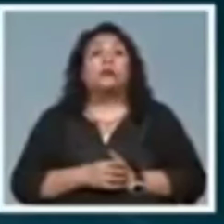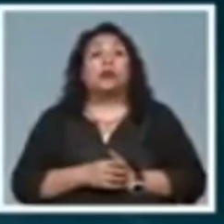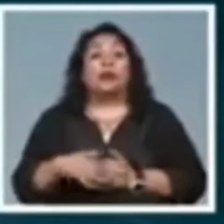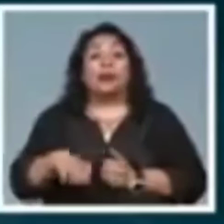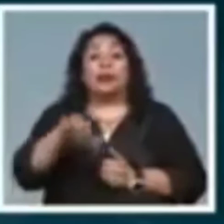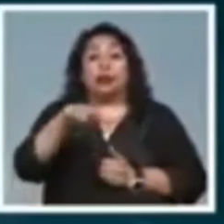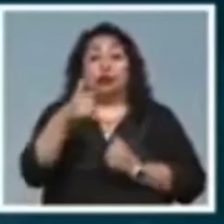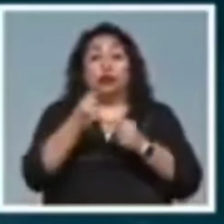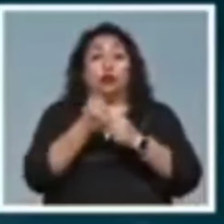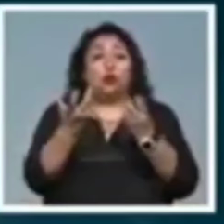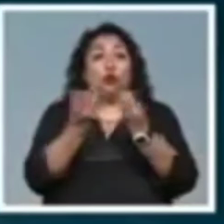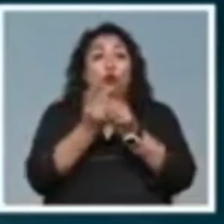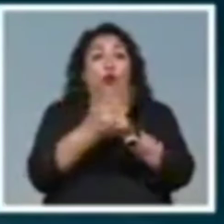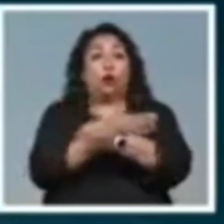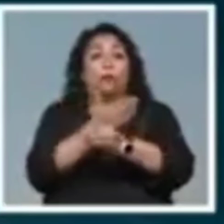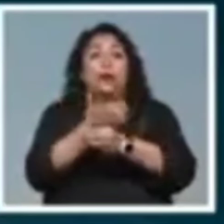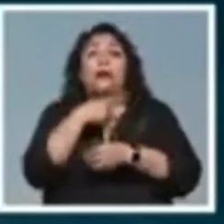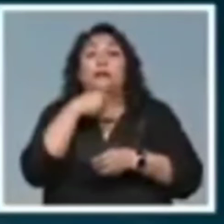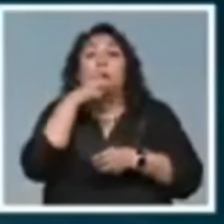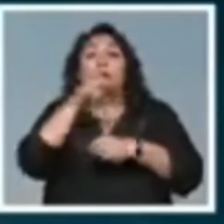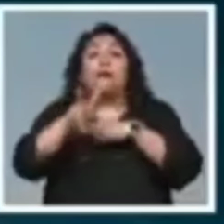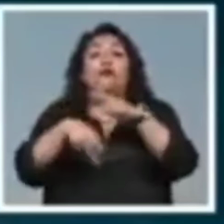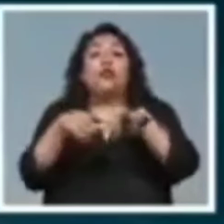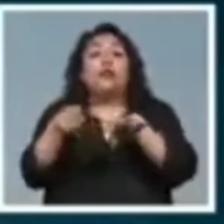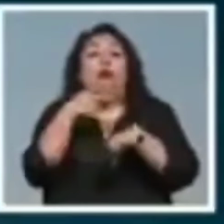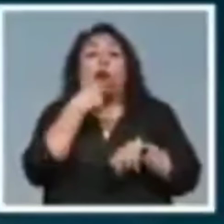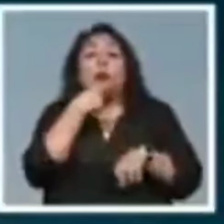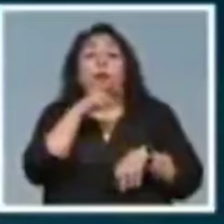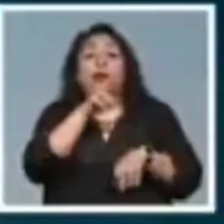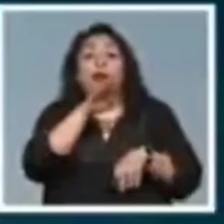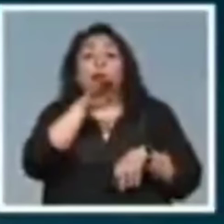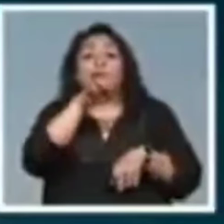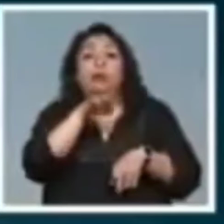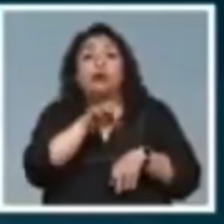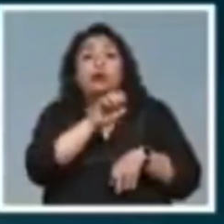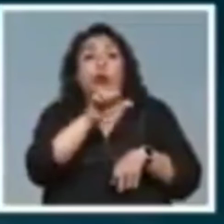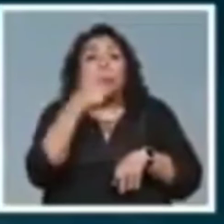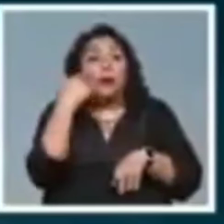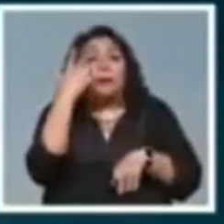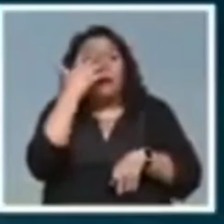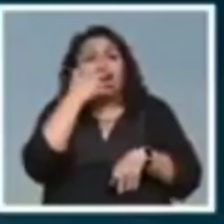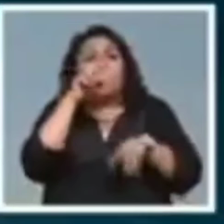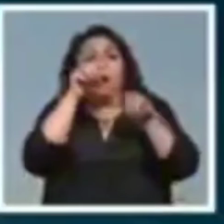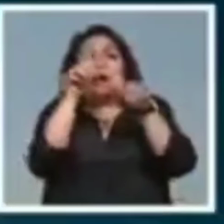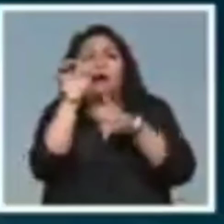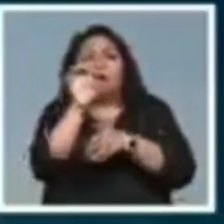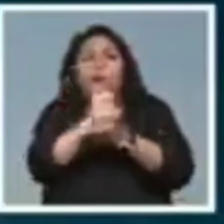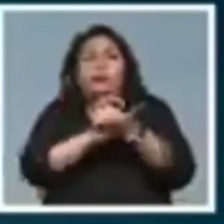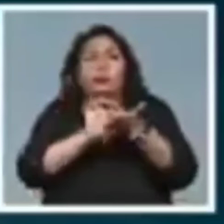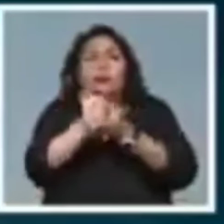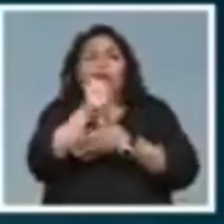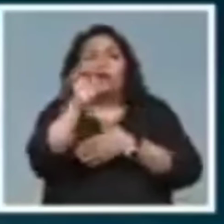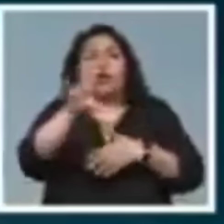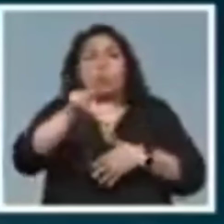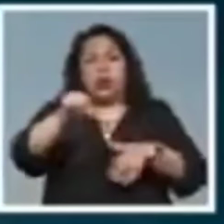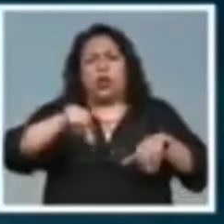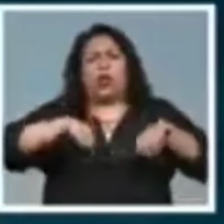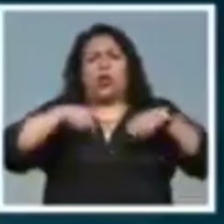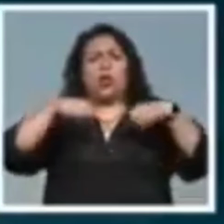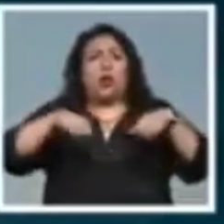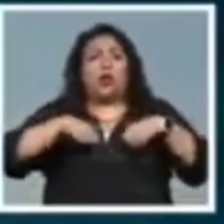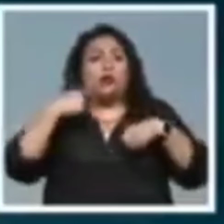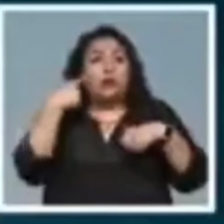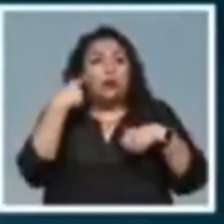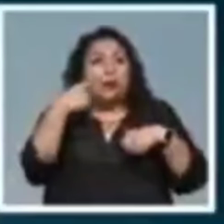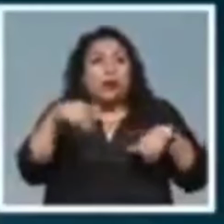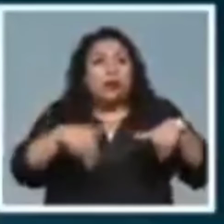A los 12 años, acompañando a su padre al trabajo, Ramón Solano descubrió las maravillas de las artes escénicas. En la adolescencia se encontró con